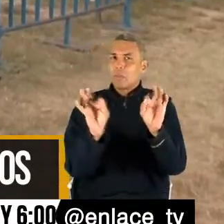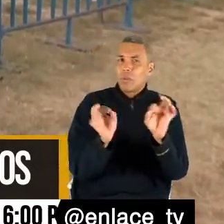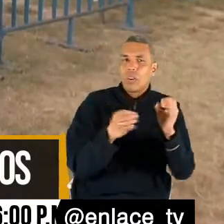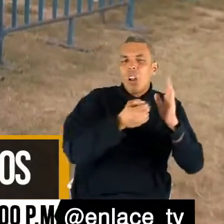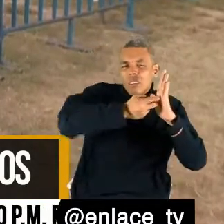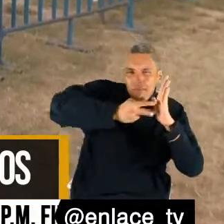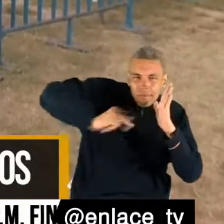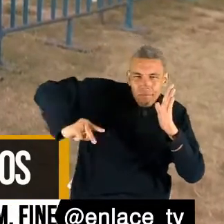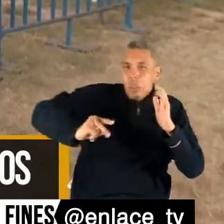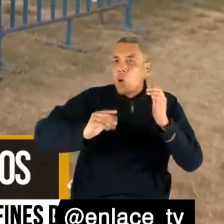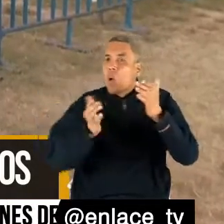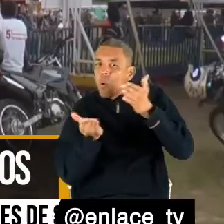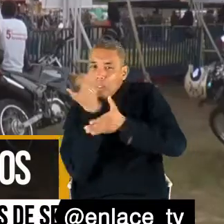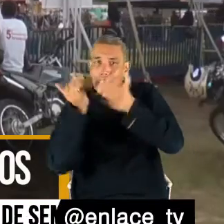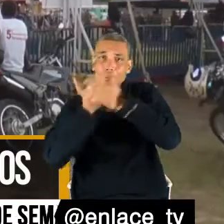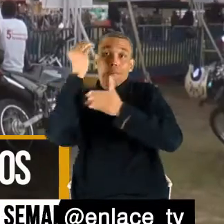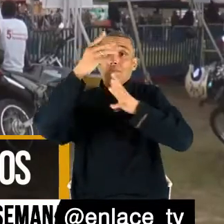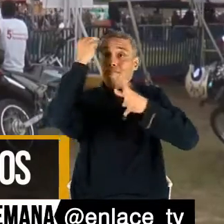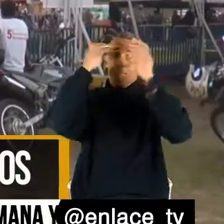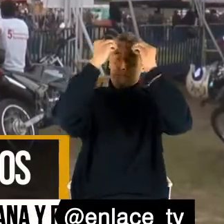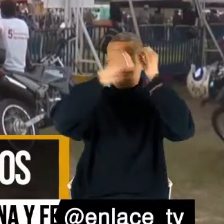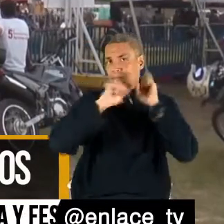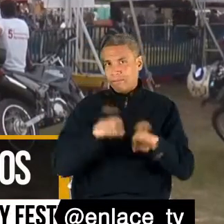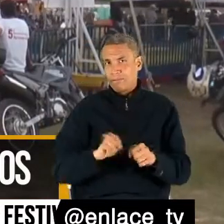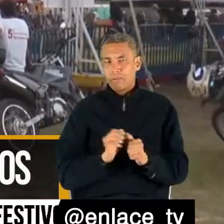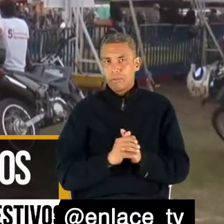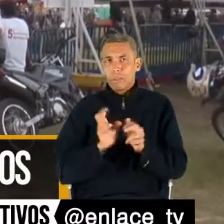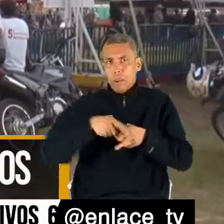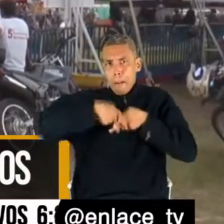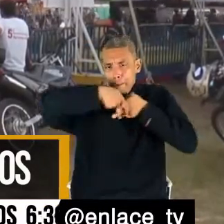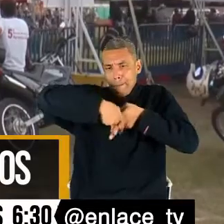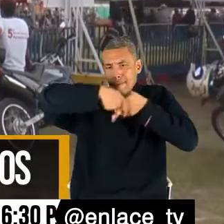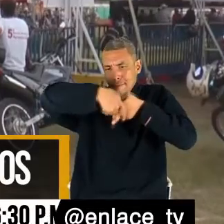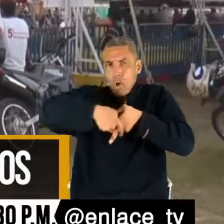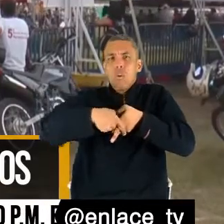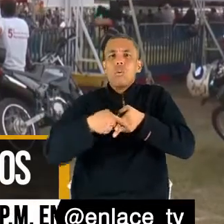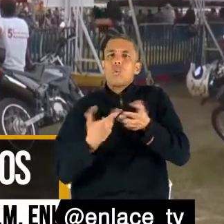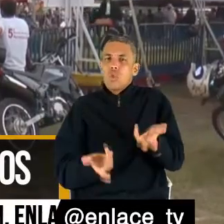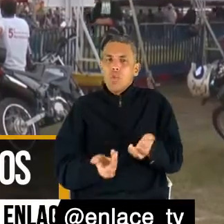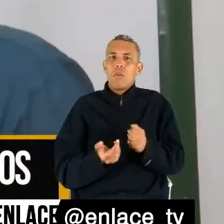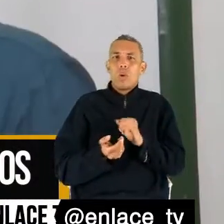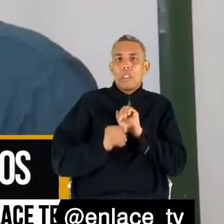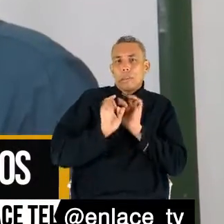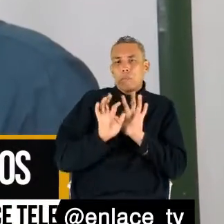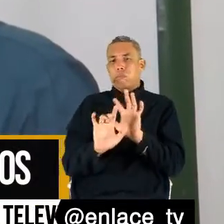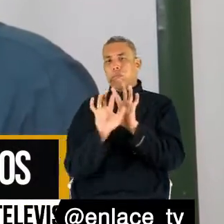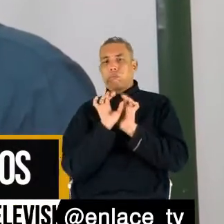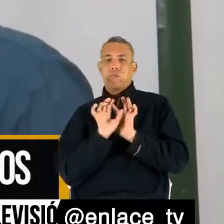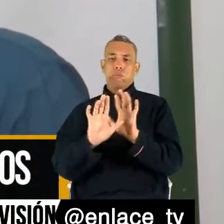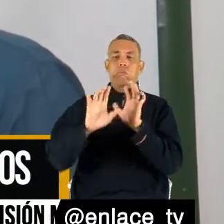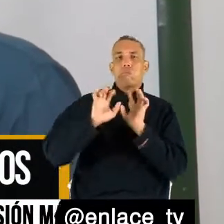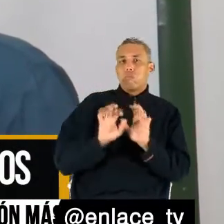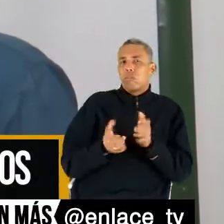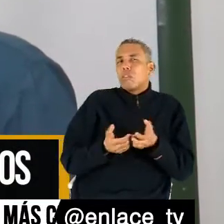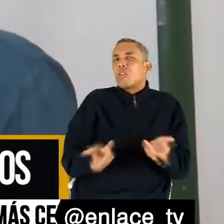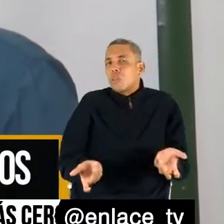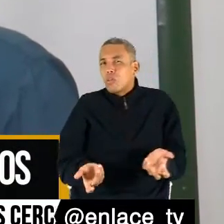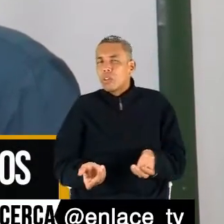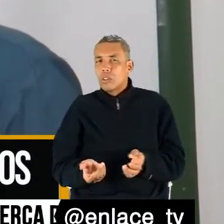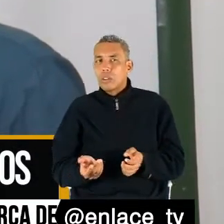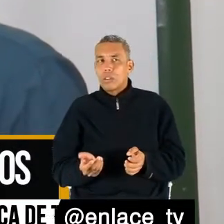innovación en cada uno de esos sectores. ¿La cabalgata cómo es? La cabalgata es una cabalgata ciclística. Vamos